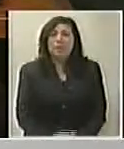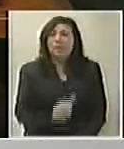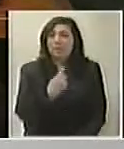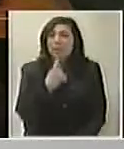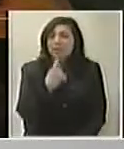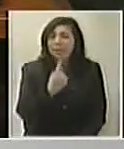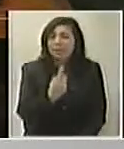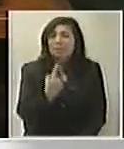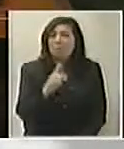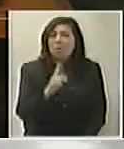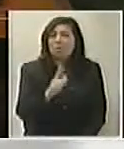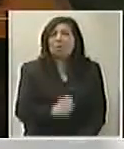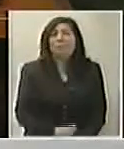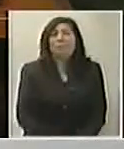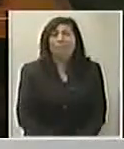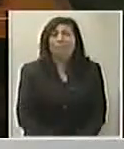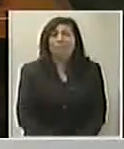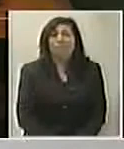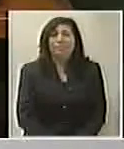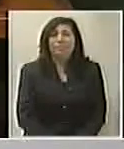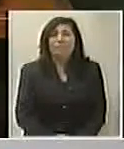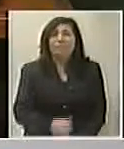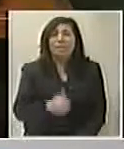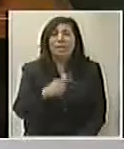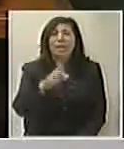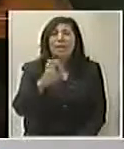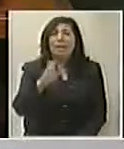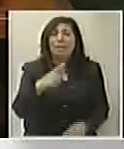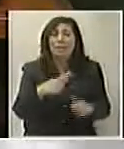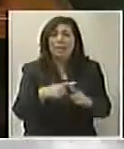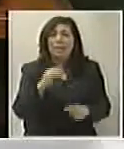protagonizadas por el señor Alexis Humala,